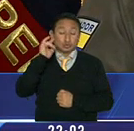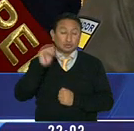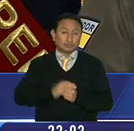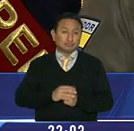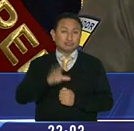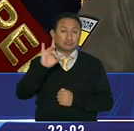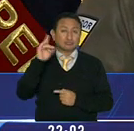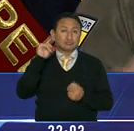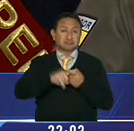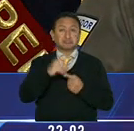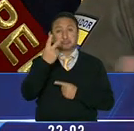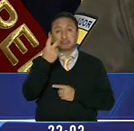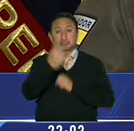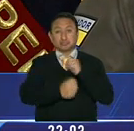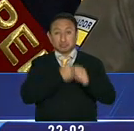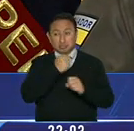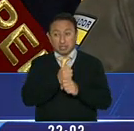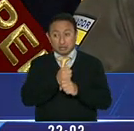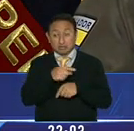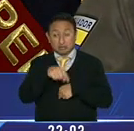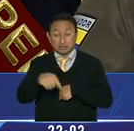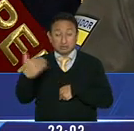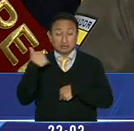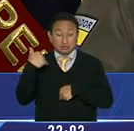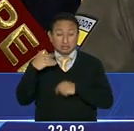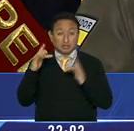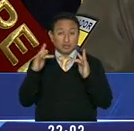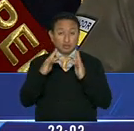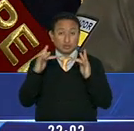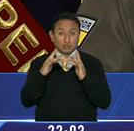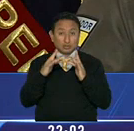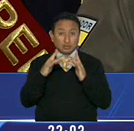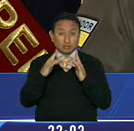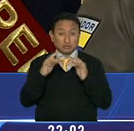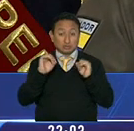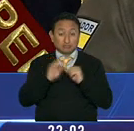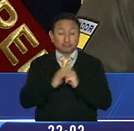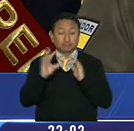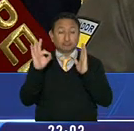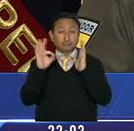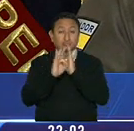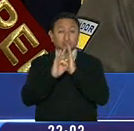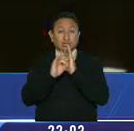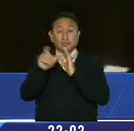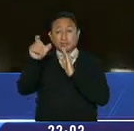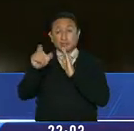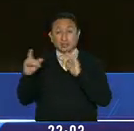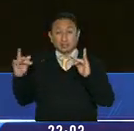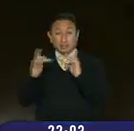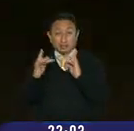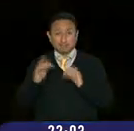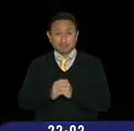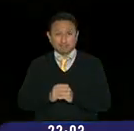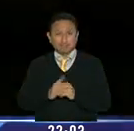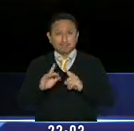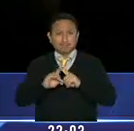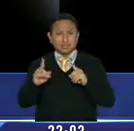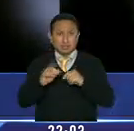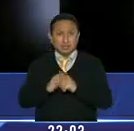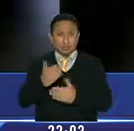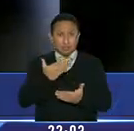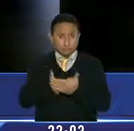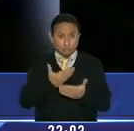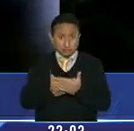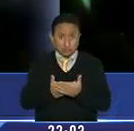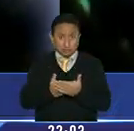tenido contacto por medios de redes sociales con esta persona. Sin embargo, pese a las pruebas, lo dejaron en libertad.